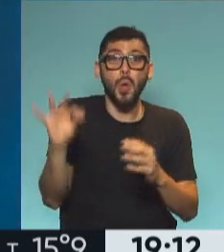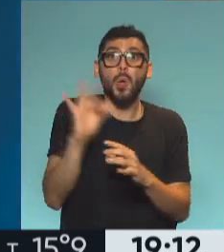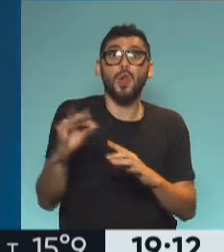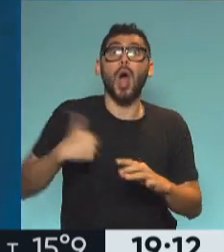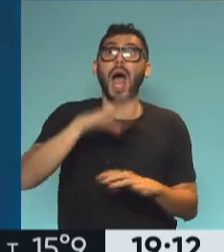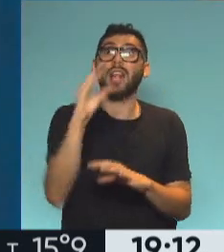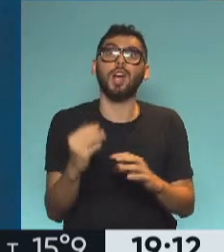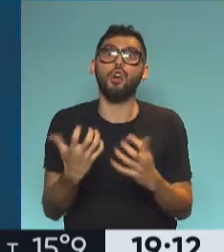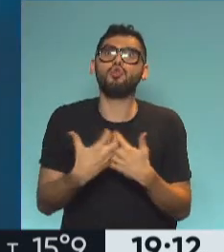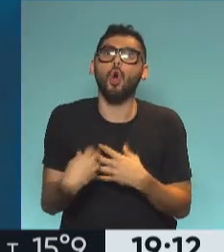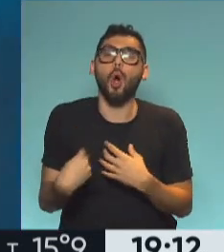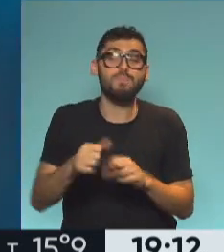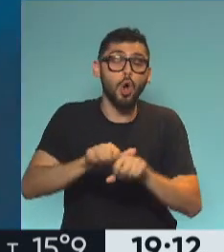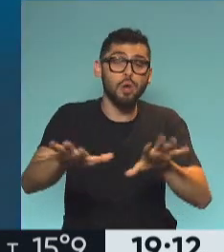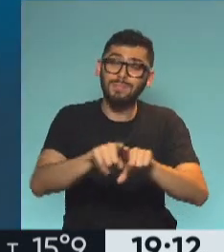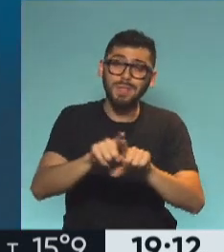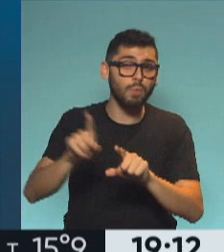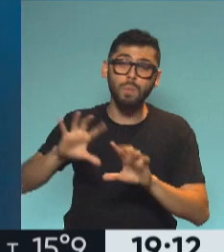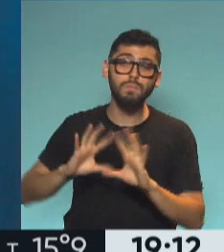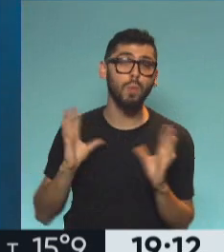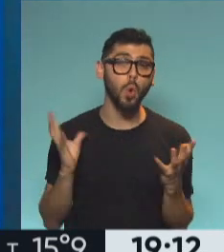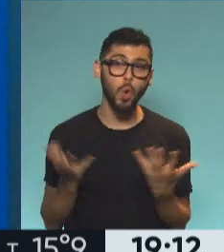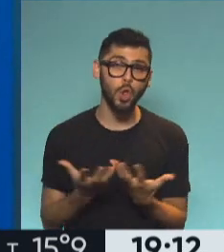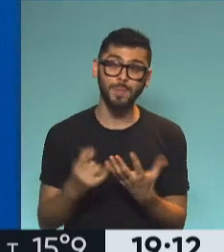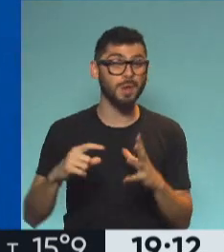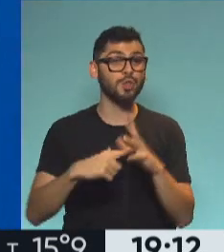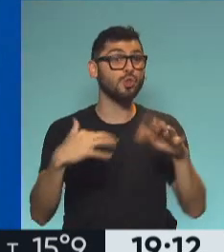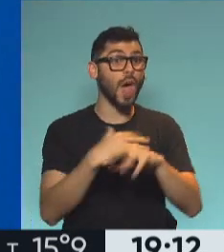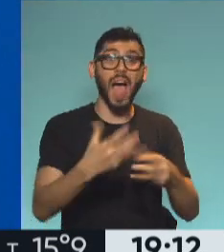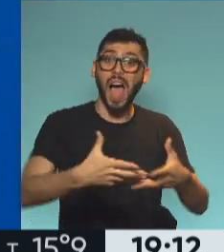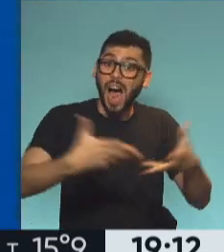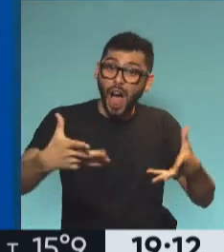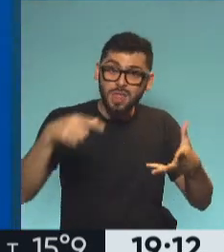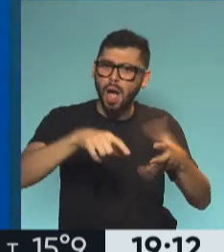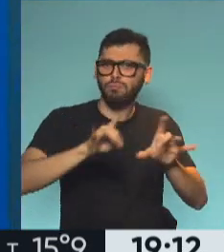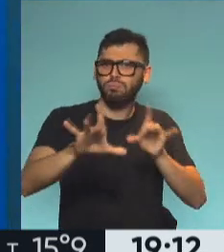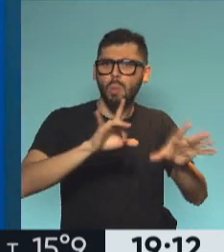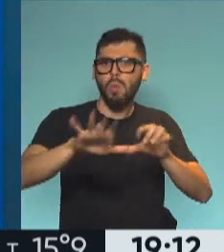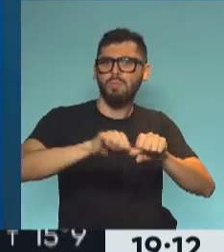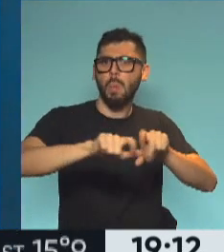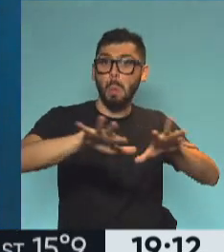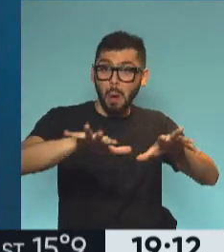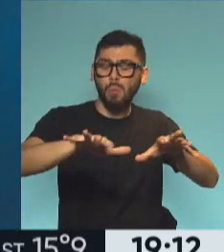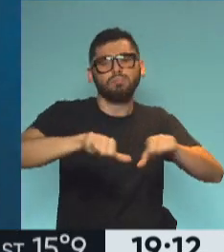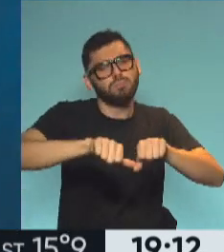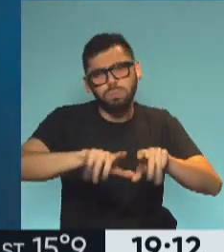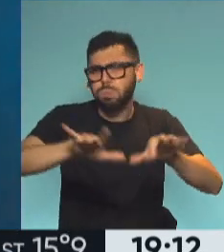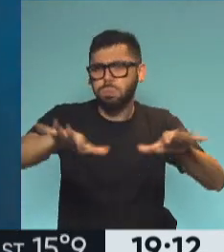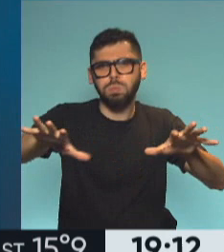la Argentina, cómo se expande en todo el mundo. ¿Sí? Entran por las grandes ciudades y ahí se van corriendo. ¿Y eso a qué se